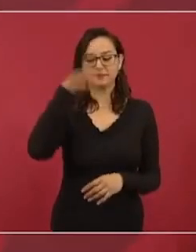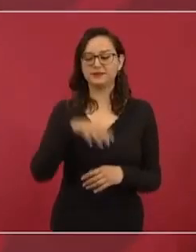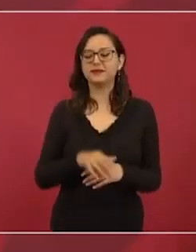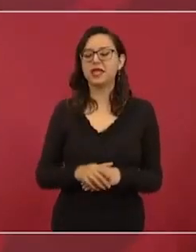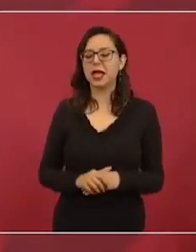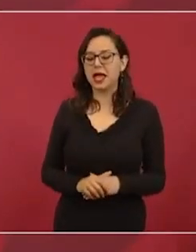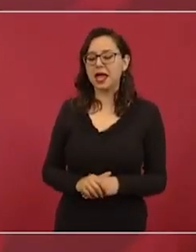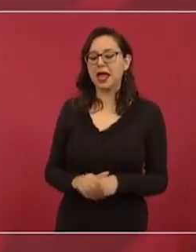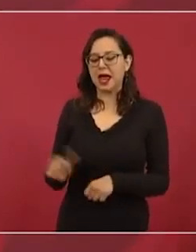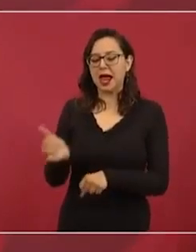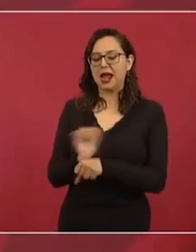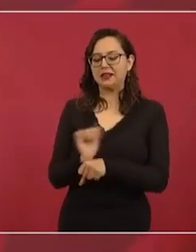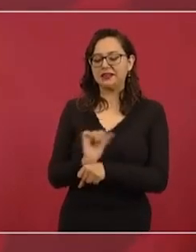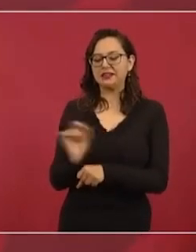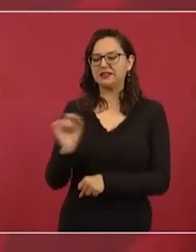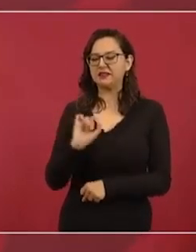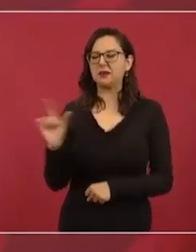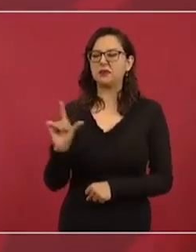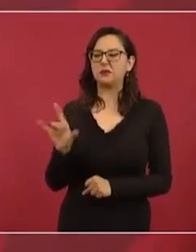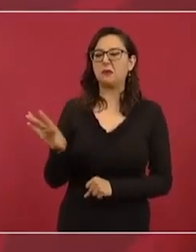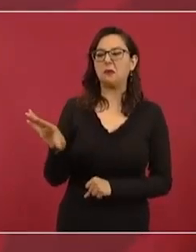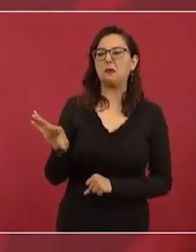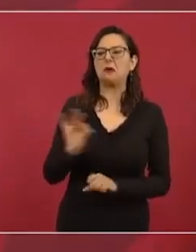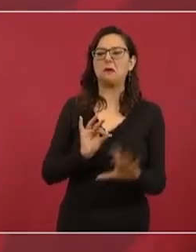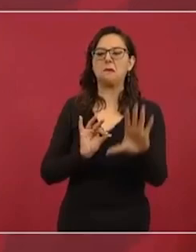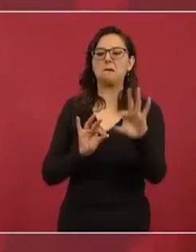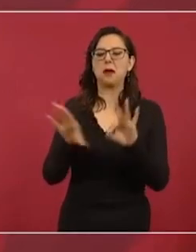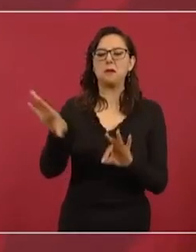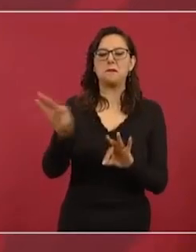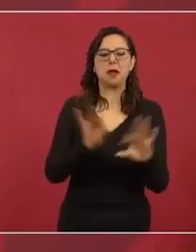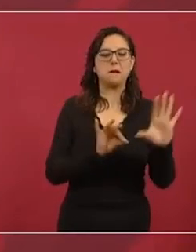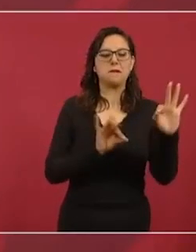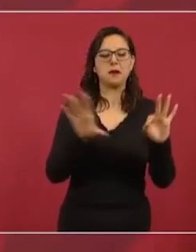artistas famosos